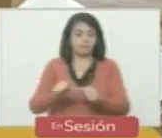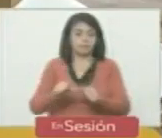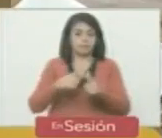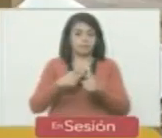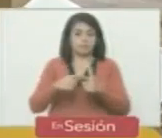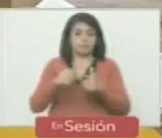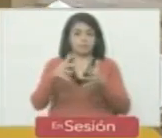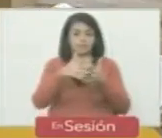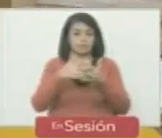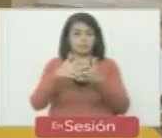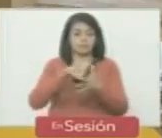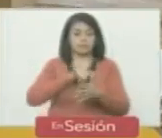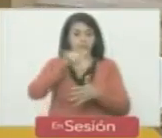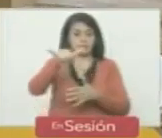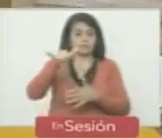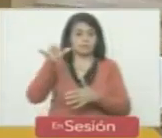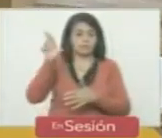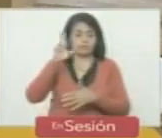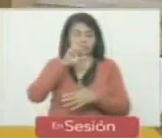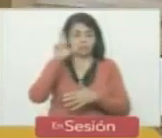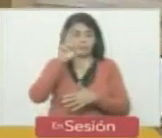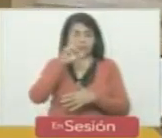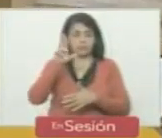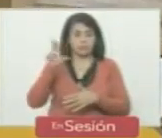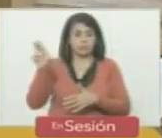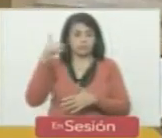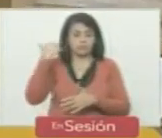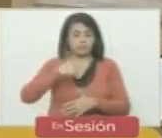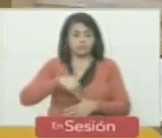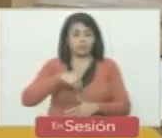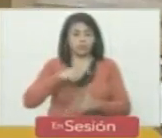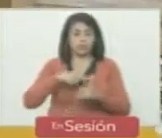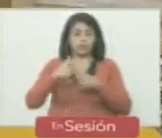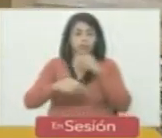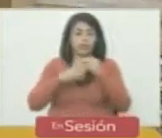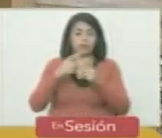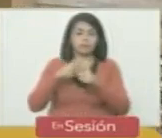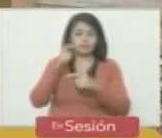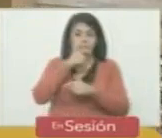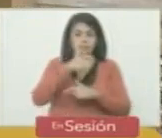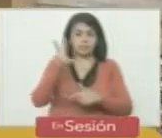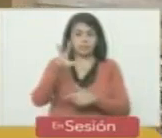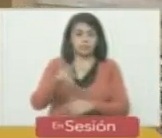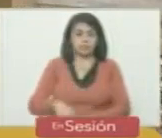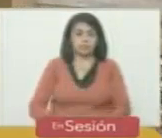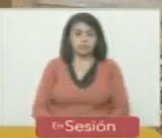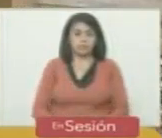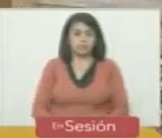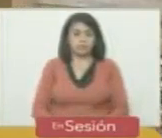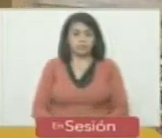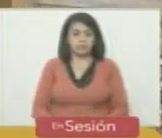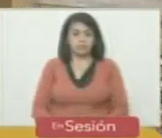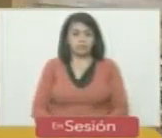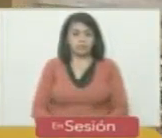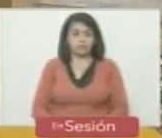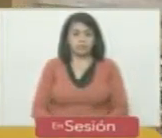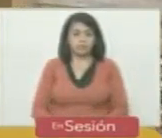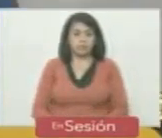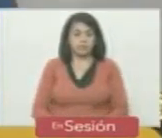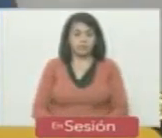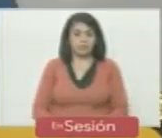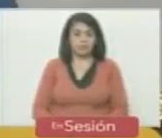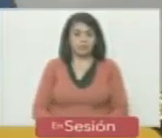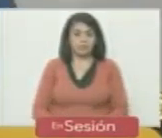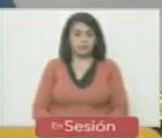avión secuestrado en República Argentina que pertenece al pueblo venezolano. Es todo, ciudadano presidente. Son